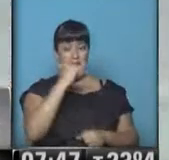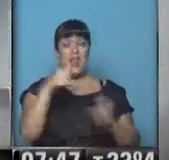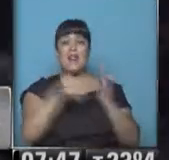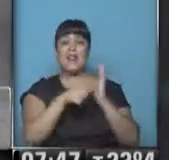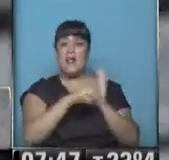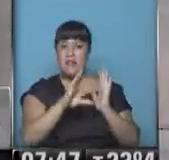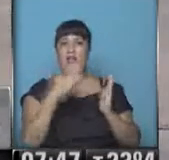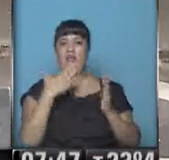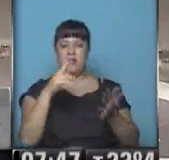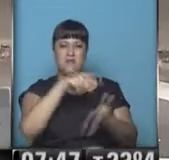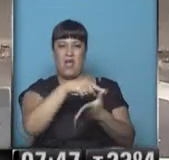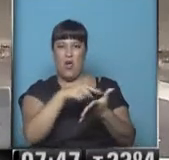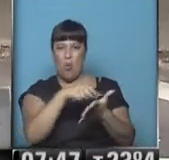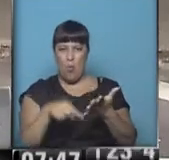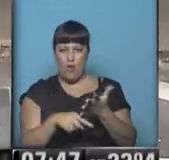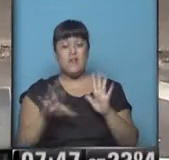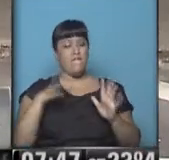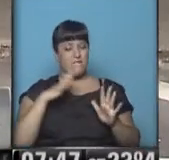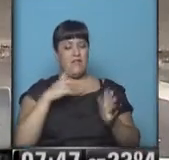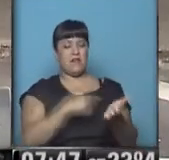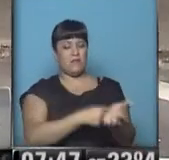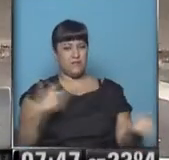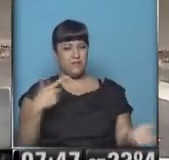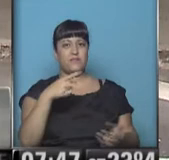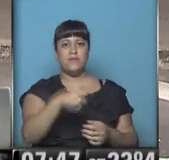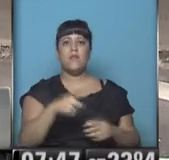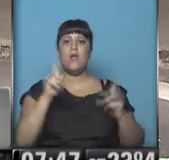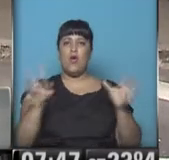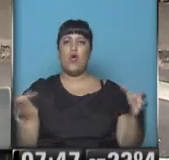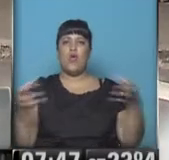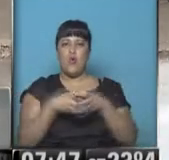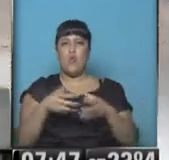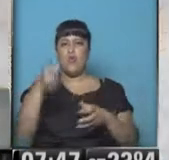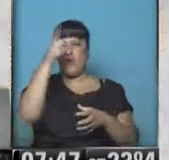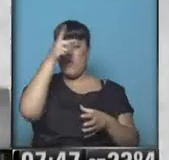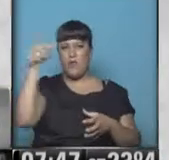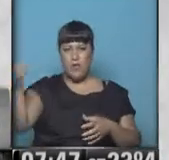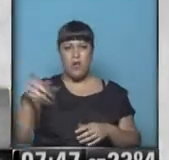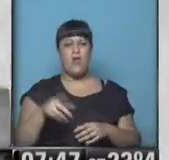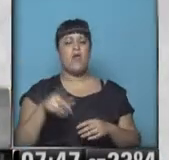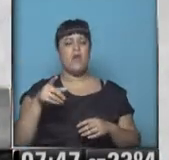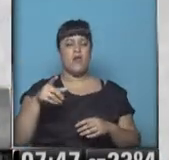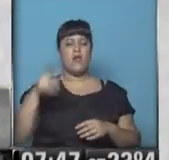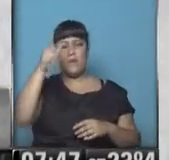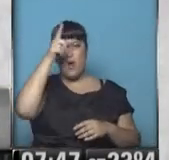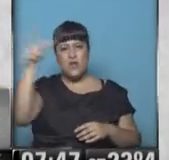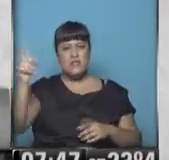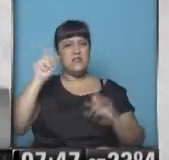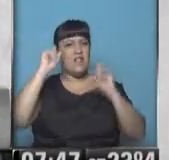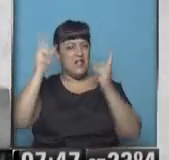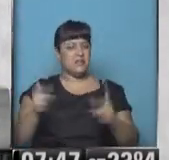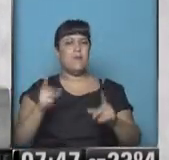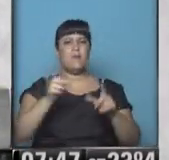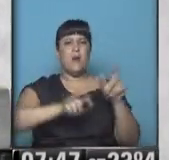dactilares de la operación participarán especialistas del cuerpo médico forense dependiente de la corte suprema de justicia de la nación y del equipo argentino